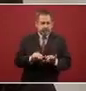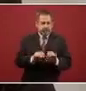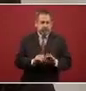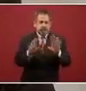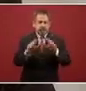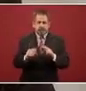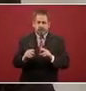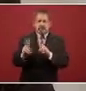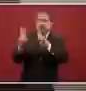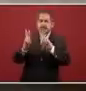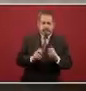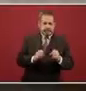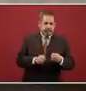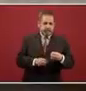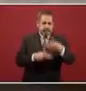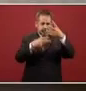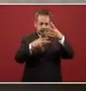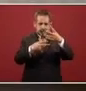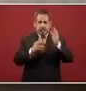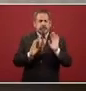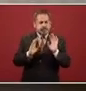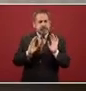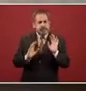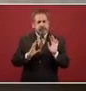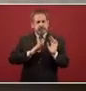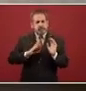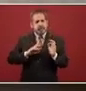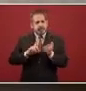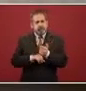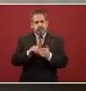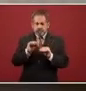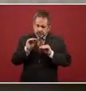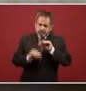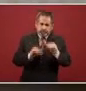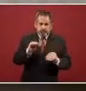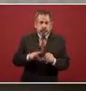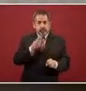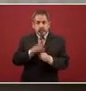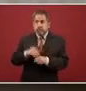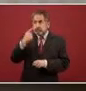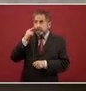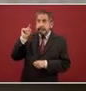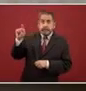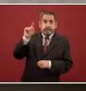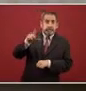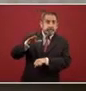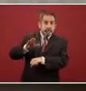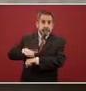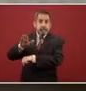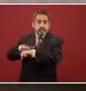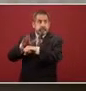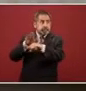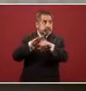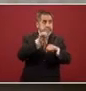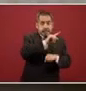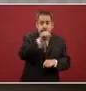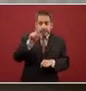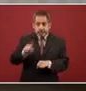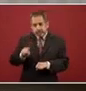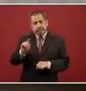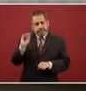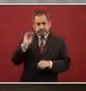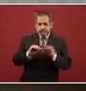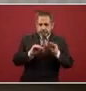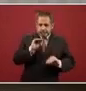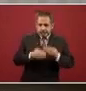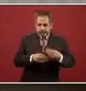y captura toda la información. Lógicamente, a medida que va incrementándose el número de casos y la cantidad de trabajo,